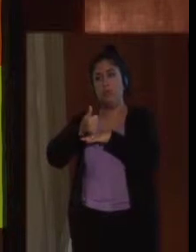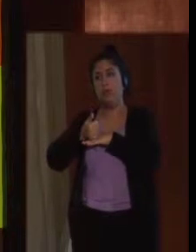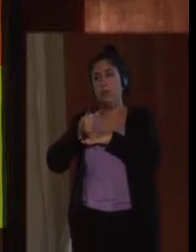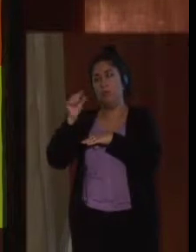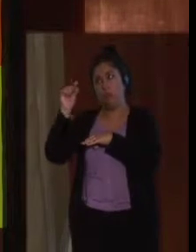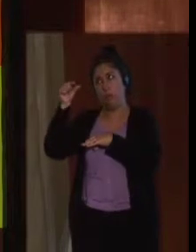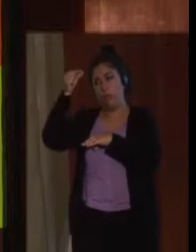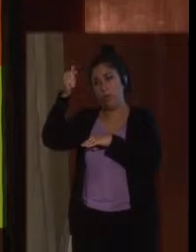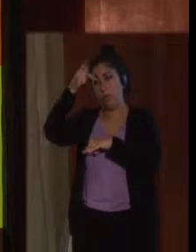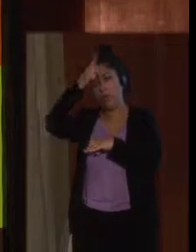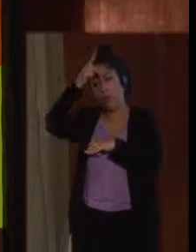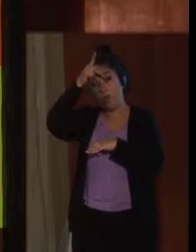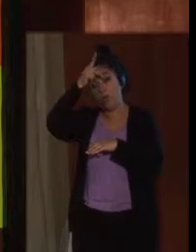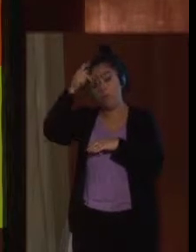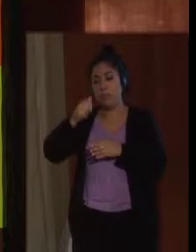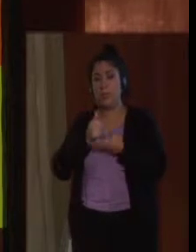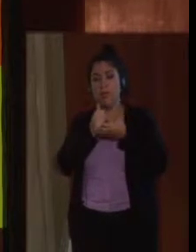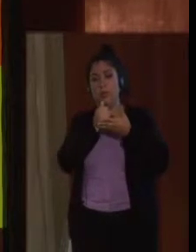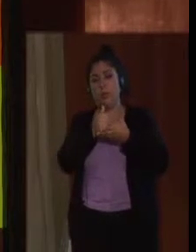nacional,